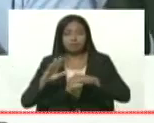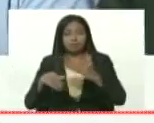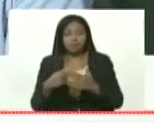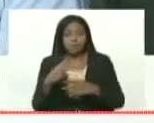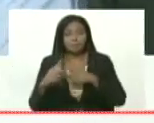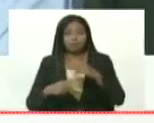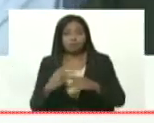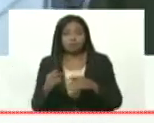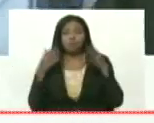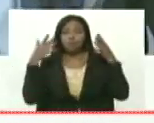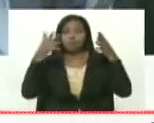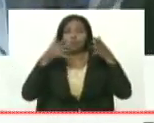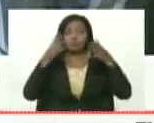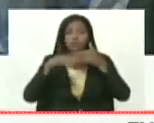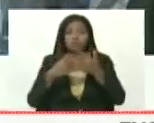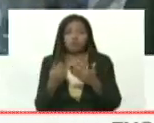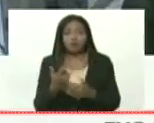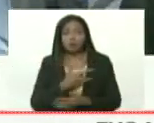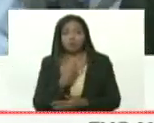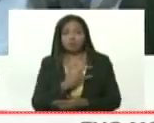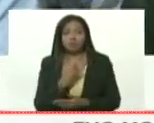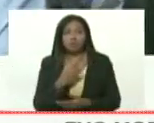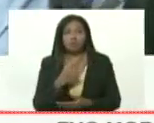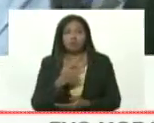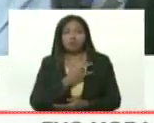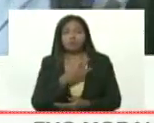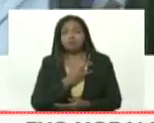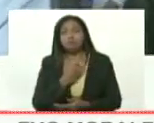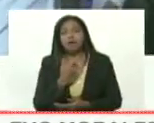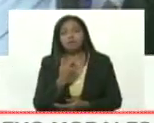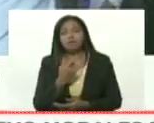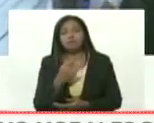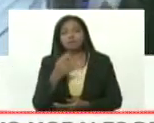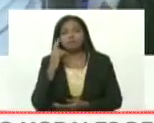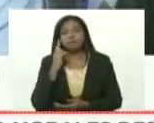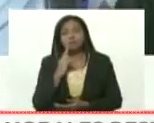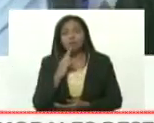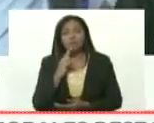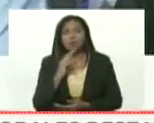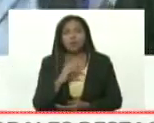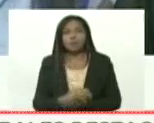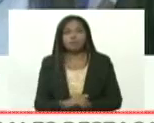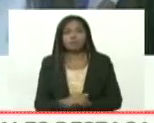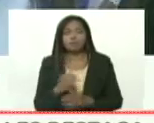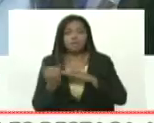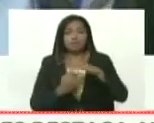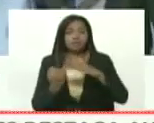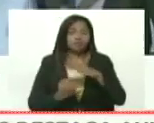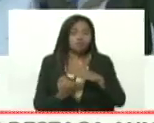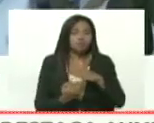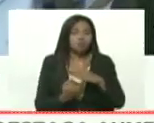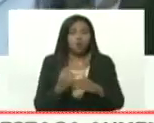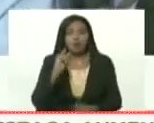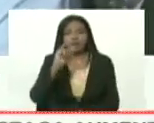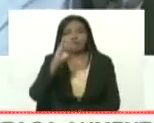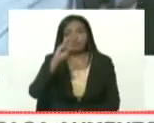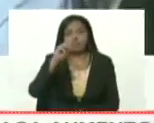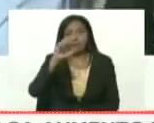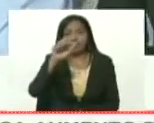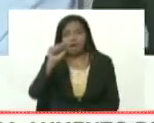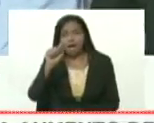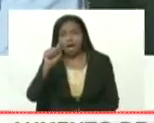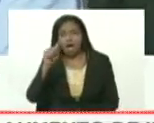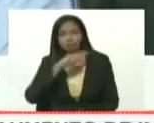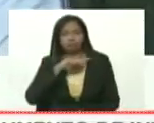de formación en la Universidad Simón Bolívar, en el Instituto Venezolano de Investigaciones Científicas, en el IDEA, lo cual te permite no